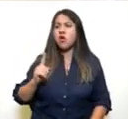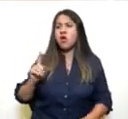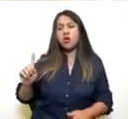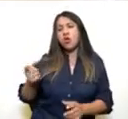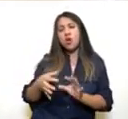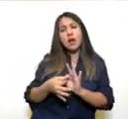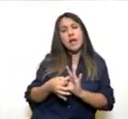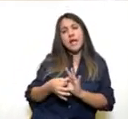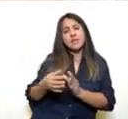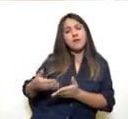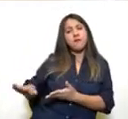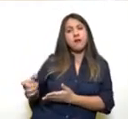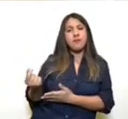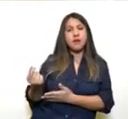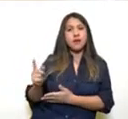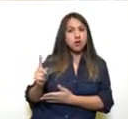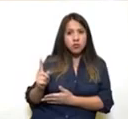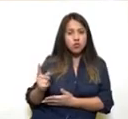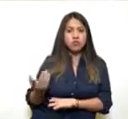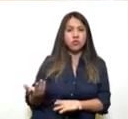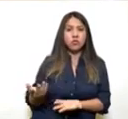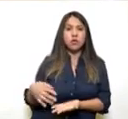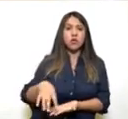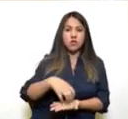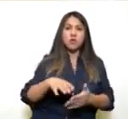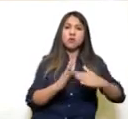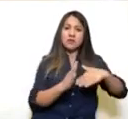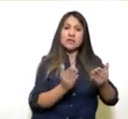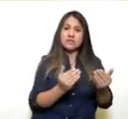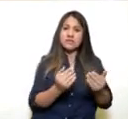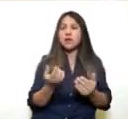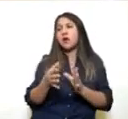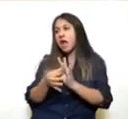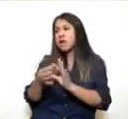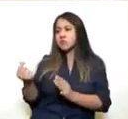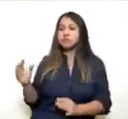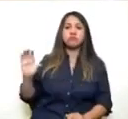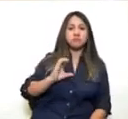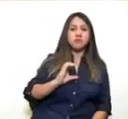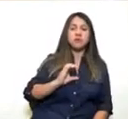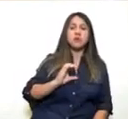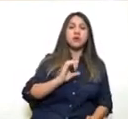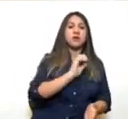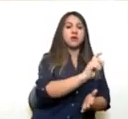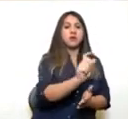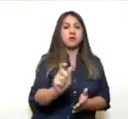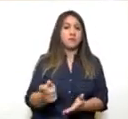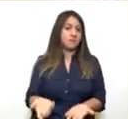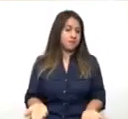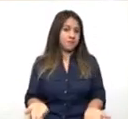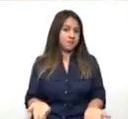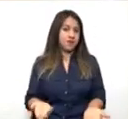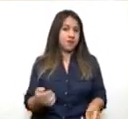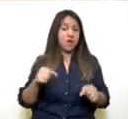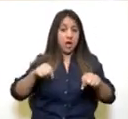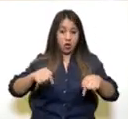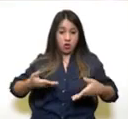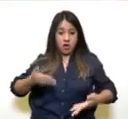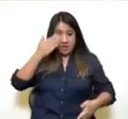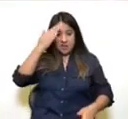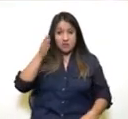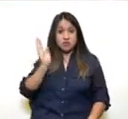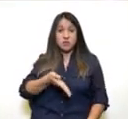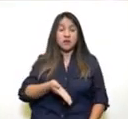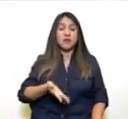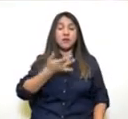ayuda para los pintan y nos una ayuda que hoy día está suspendida porque no podemos hacer